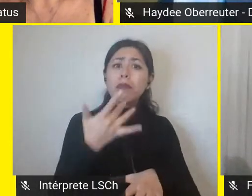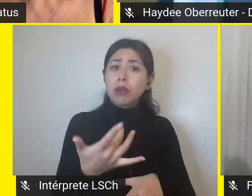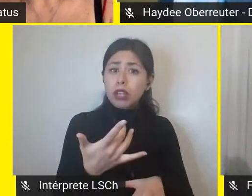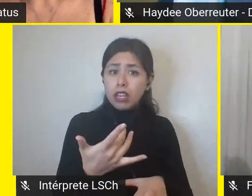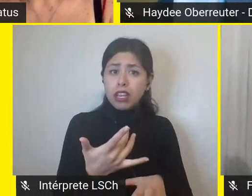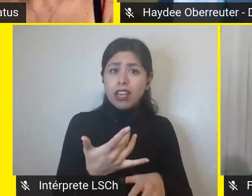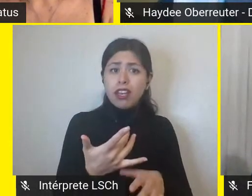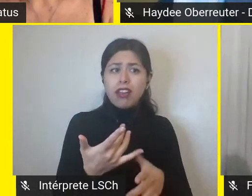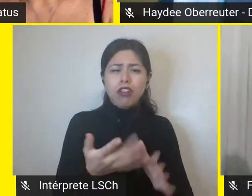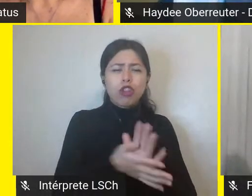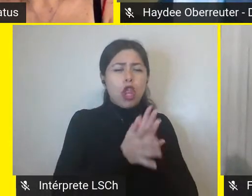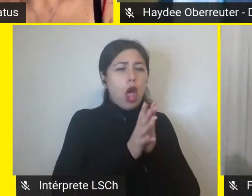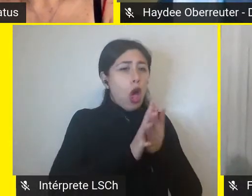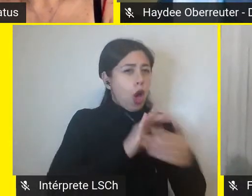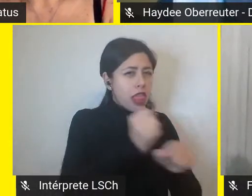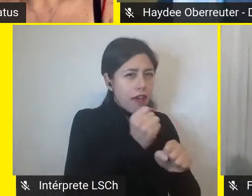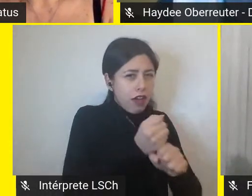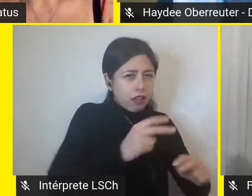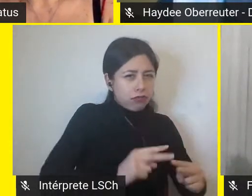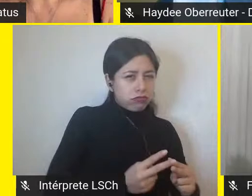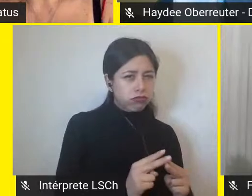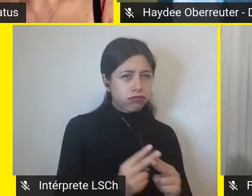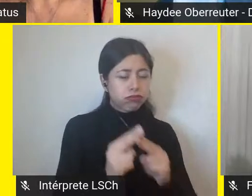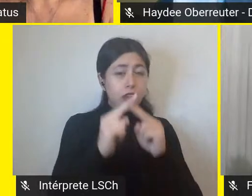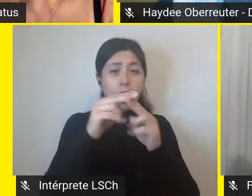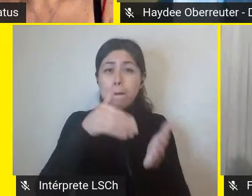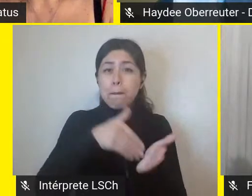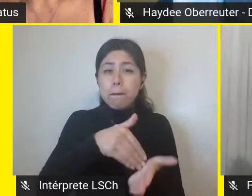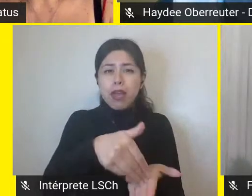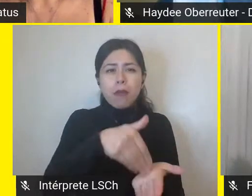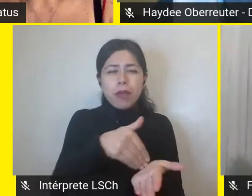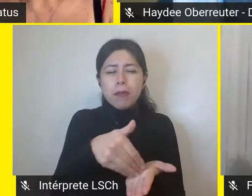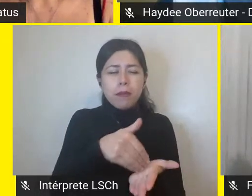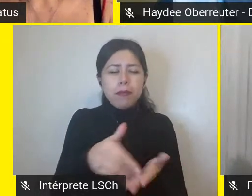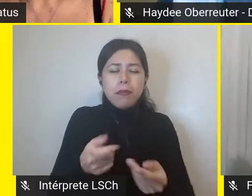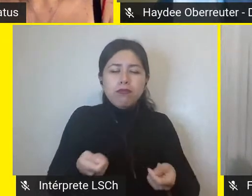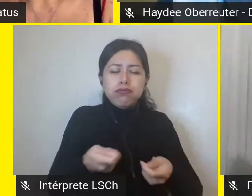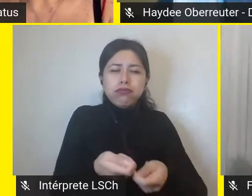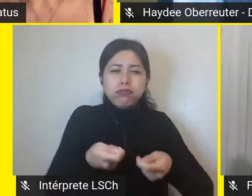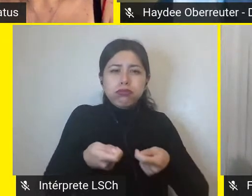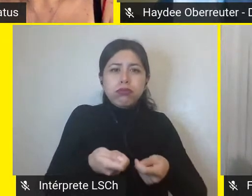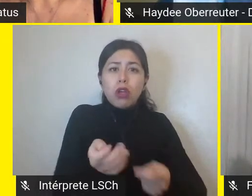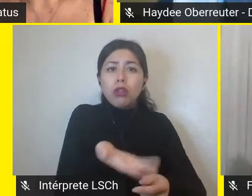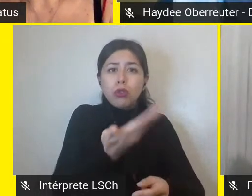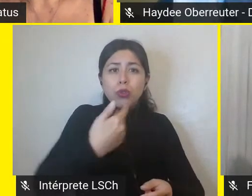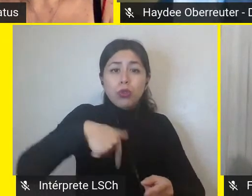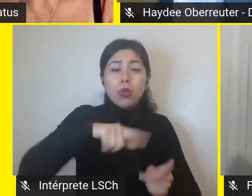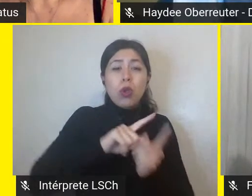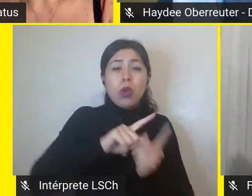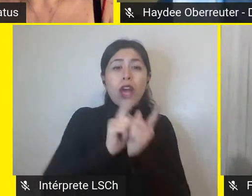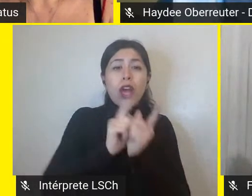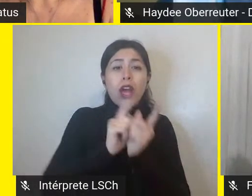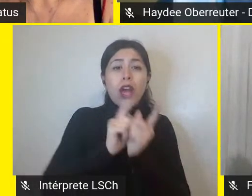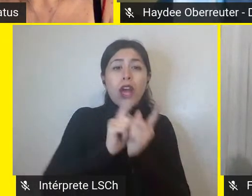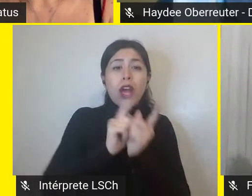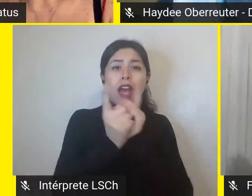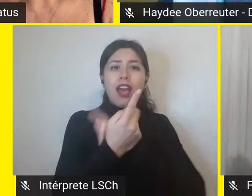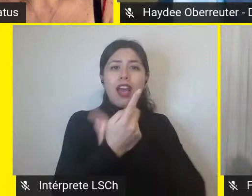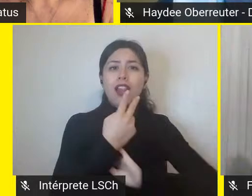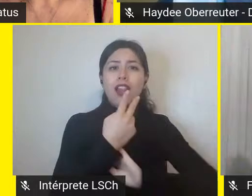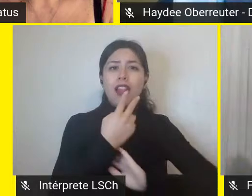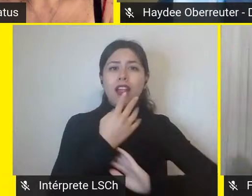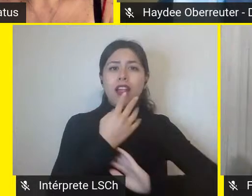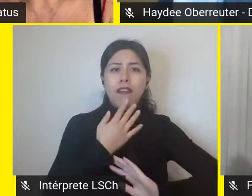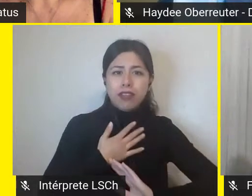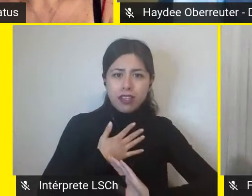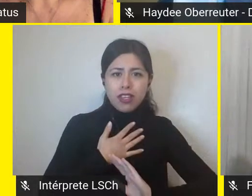de todo ese trabajo increíble, la cantidad de millones que invirtieron para cambiarnos la forma de vida, para mercantilizar la vida,